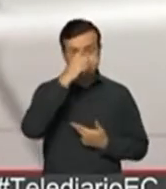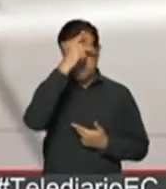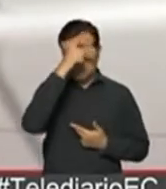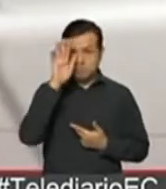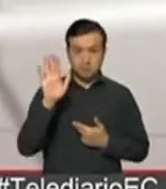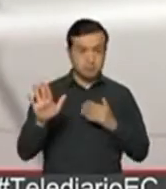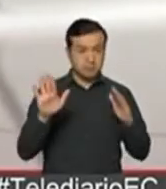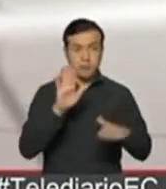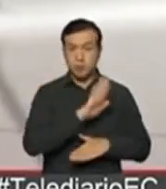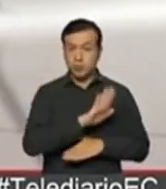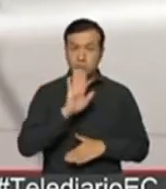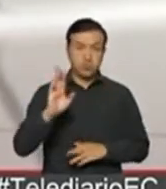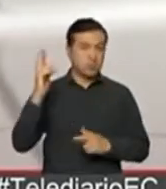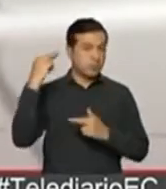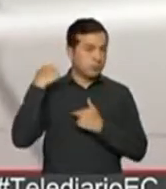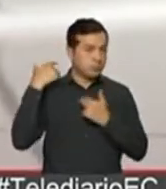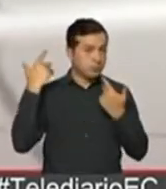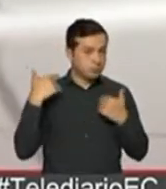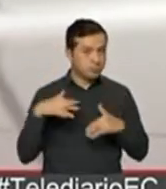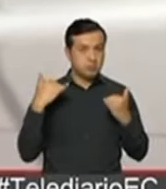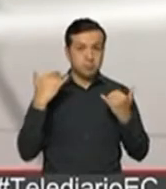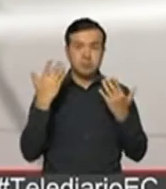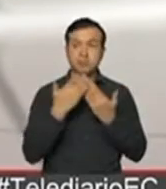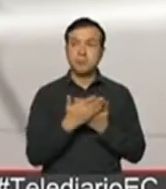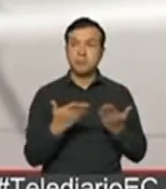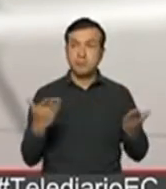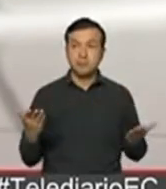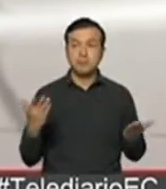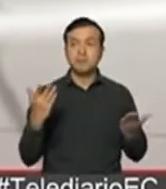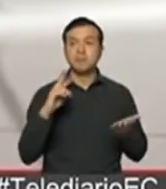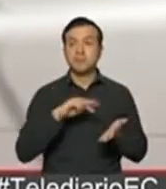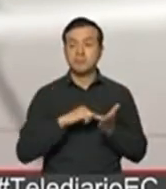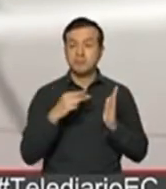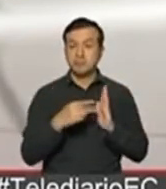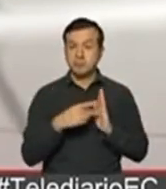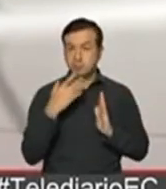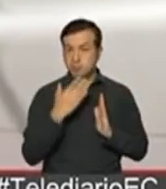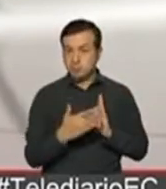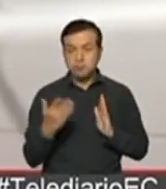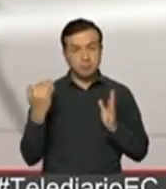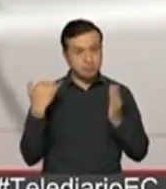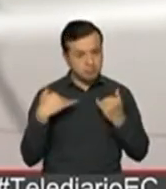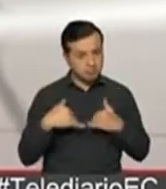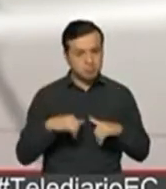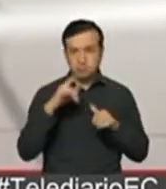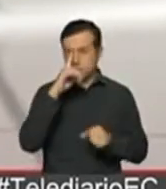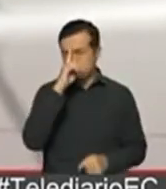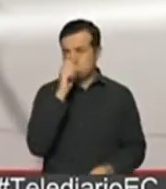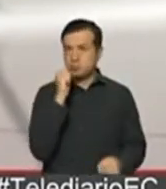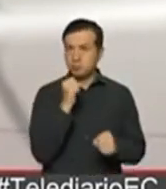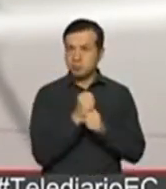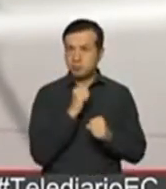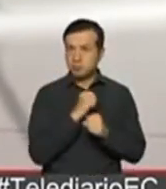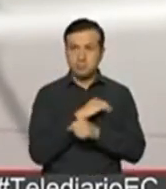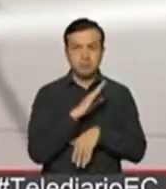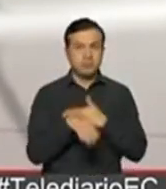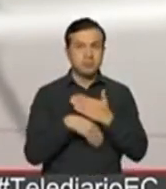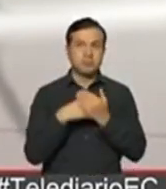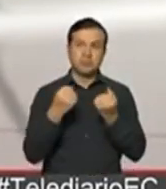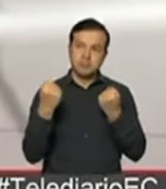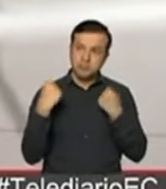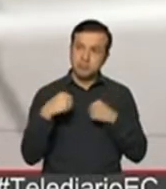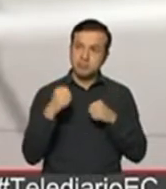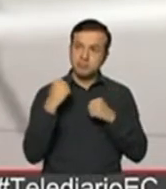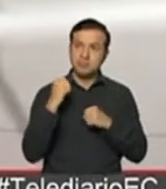que cumplieron su misión en el presente lo que representa es continuar trabajando o dando todo por